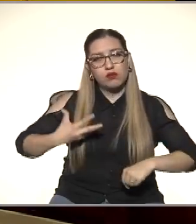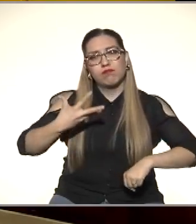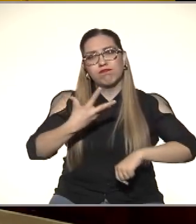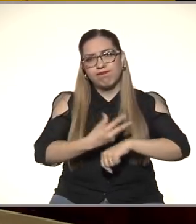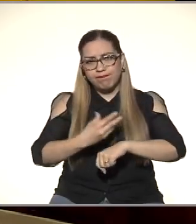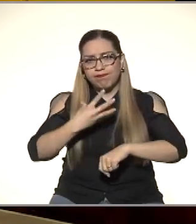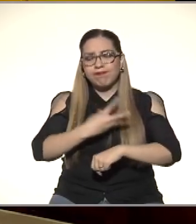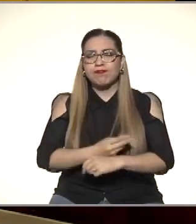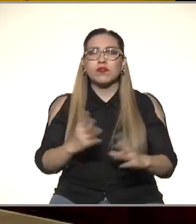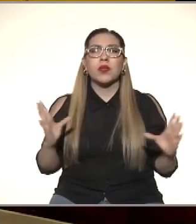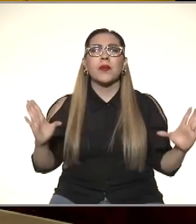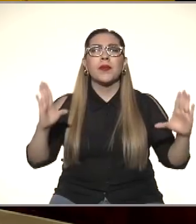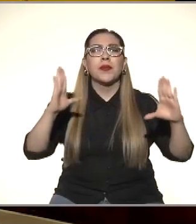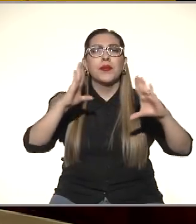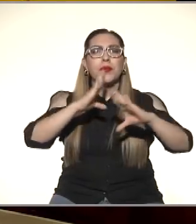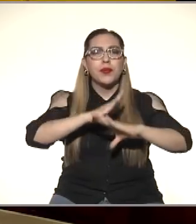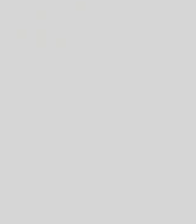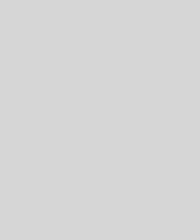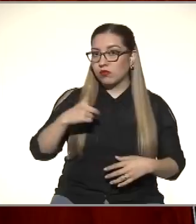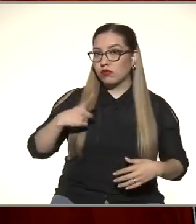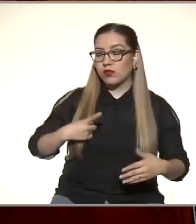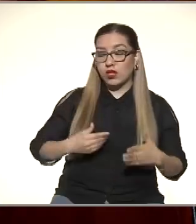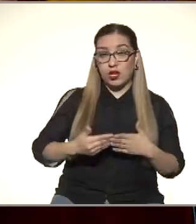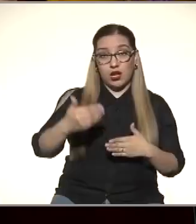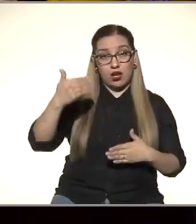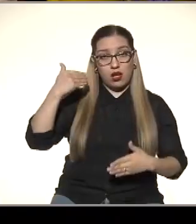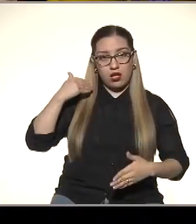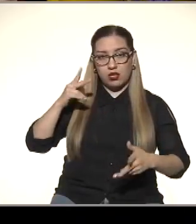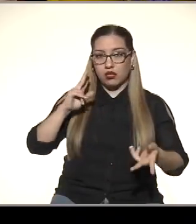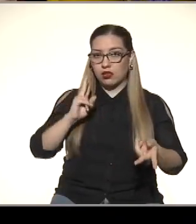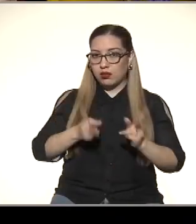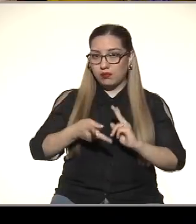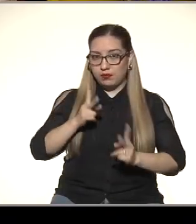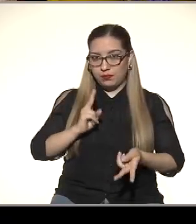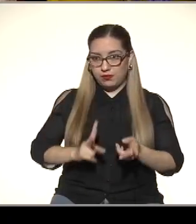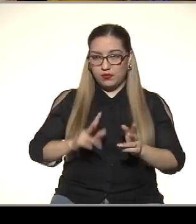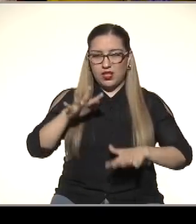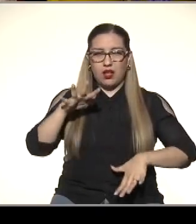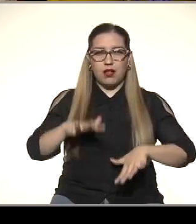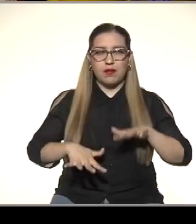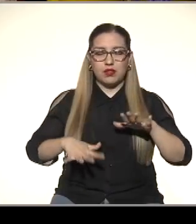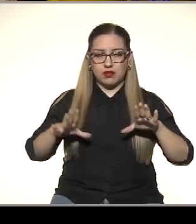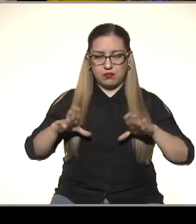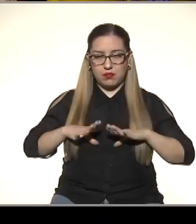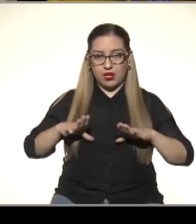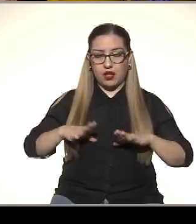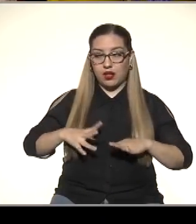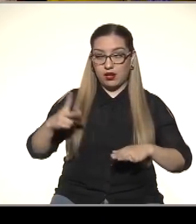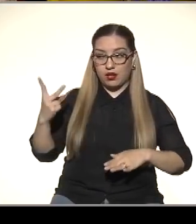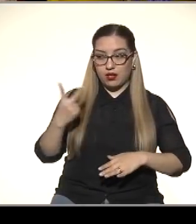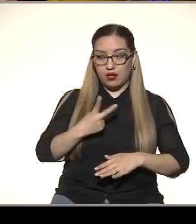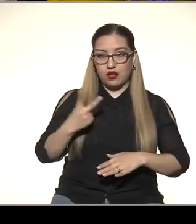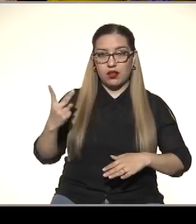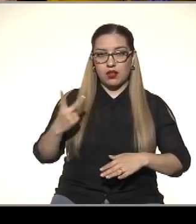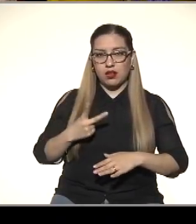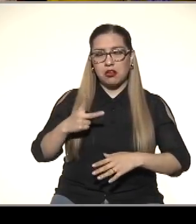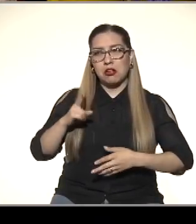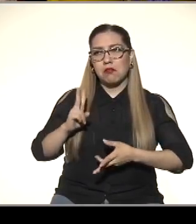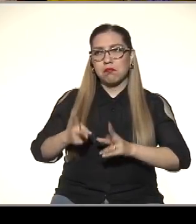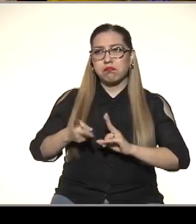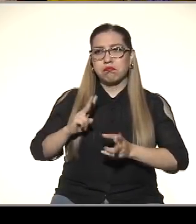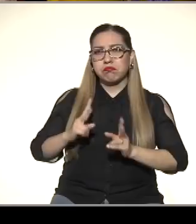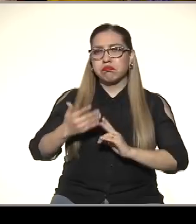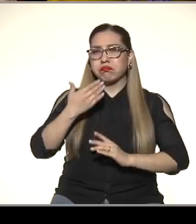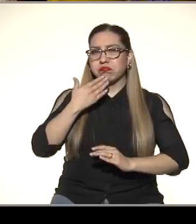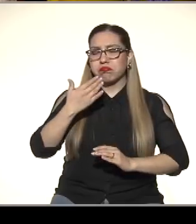salir juntos de esta crisis. Ok. A veces las parejas, cuando logran estructurarse, tienen sus primeras pláticas realmente